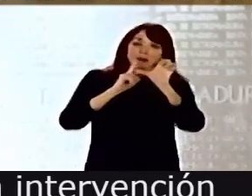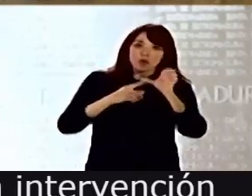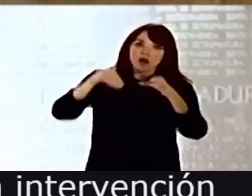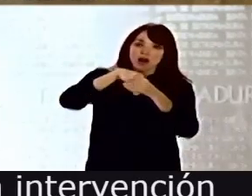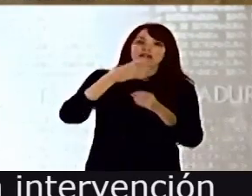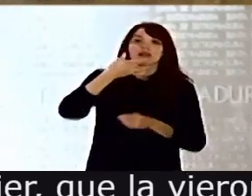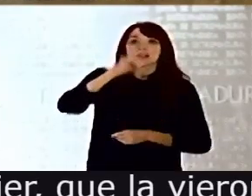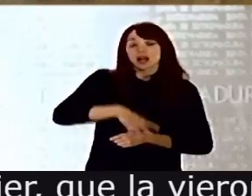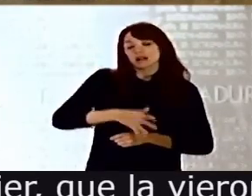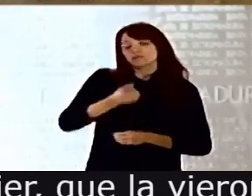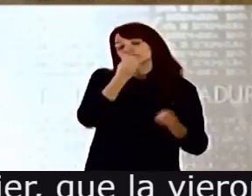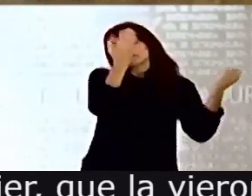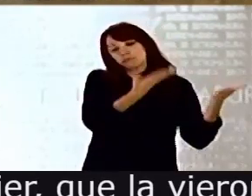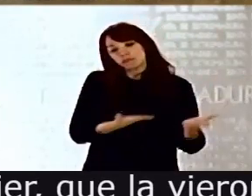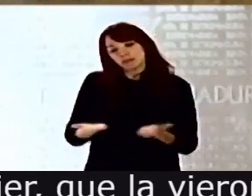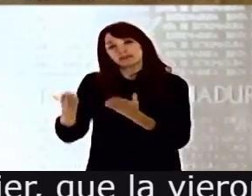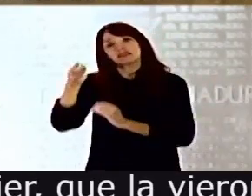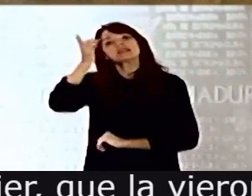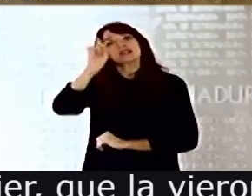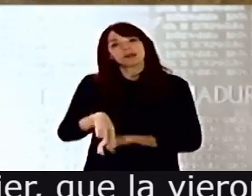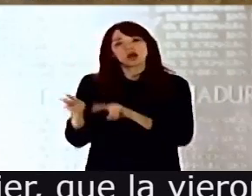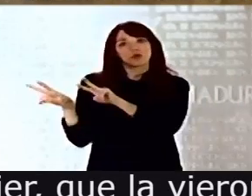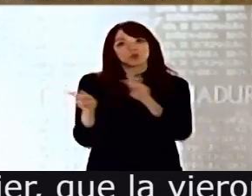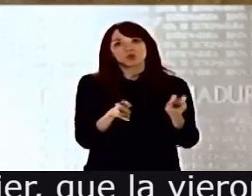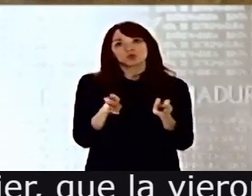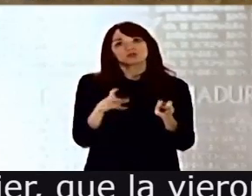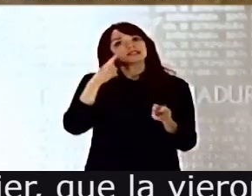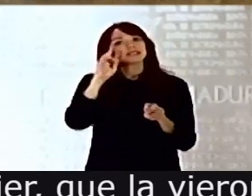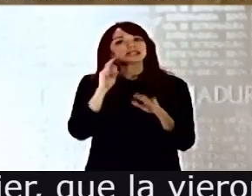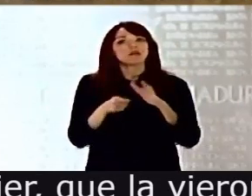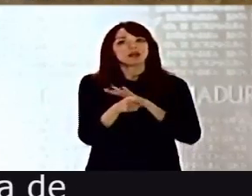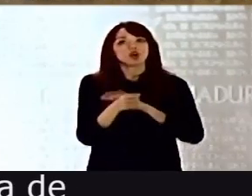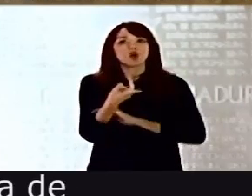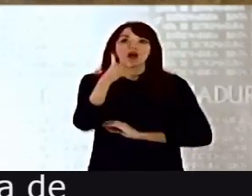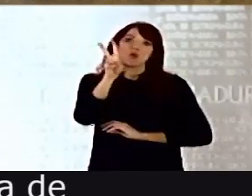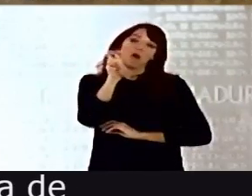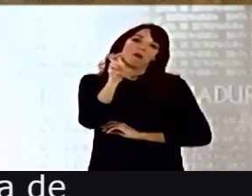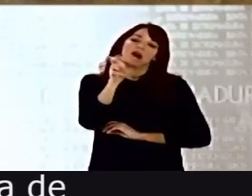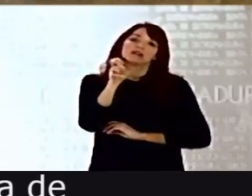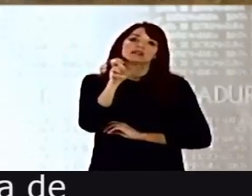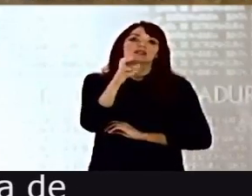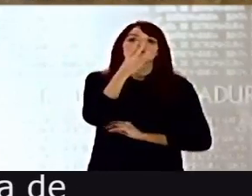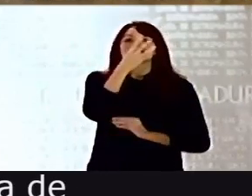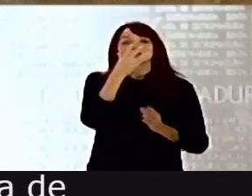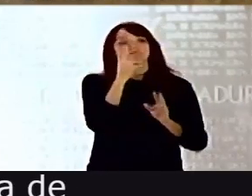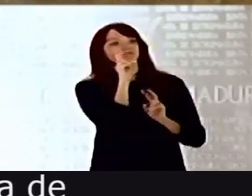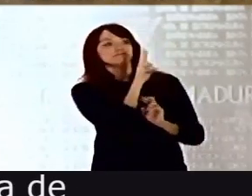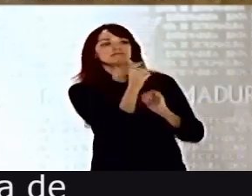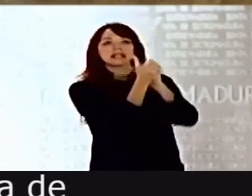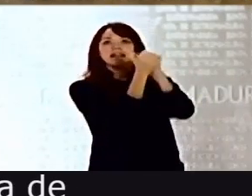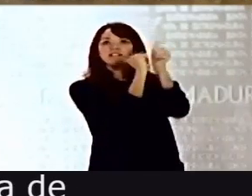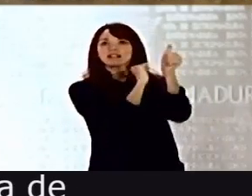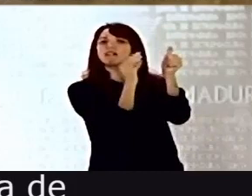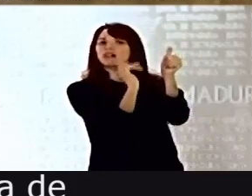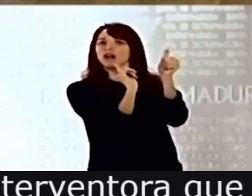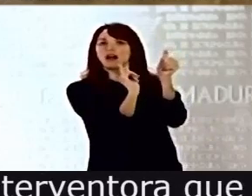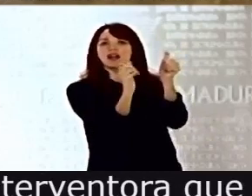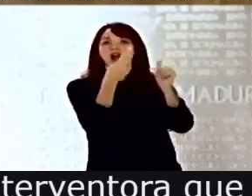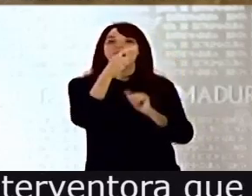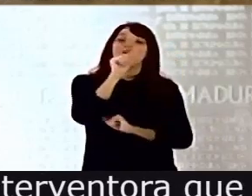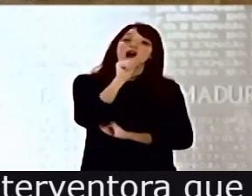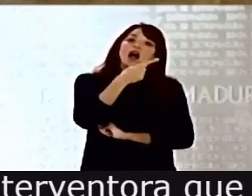y, bueno, pues nuestra bienvenida también a la nueva interventora que tiene en Agustín un espejo extraordinario para iniciar